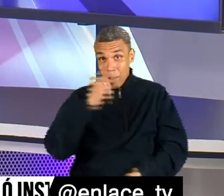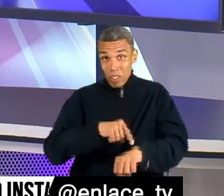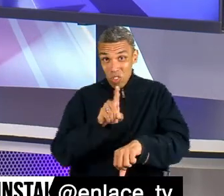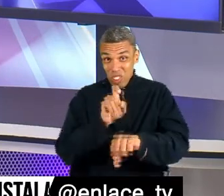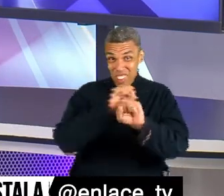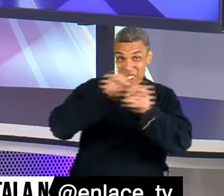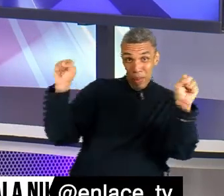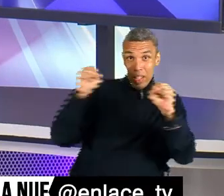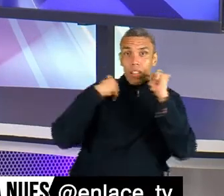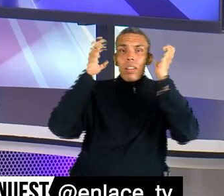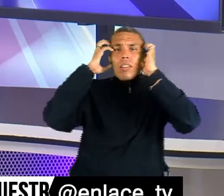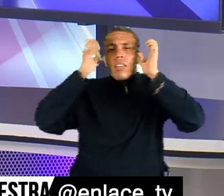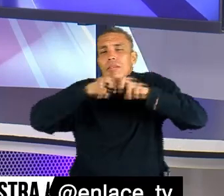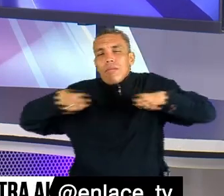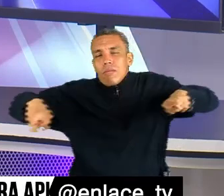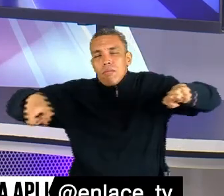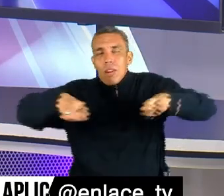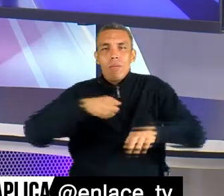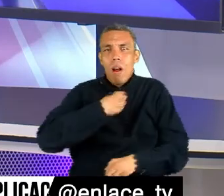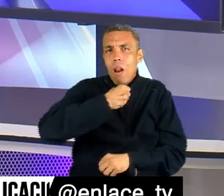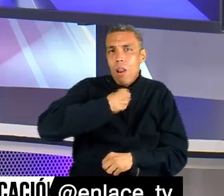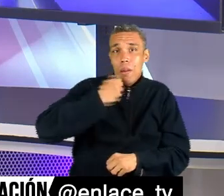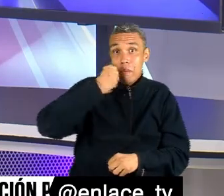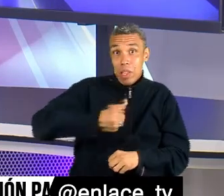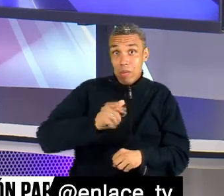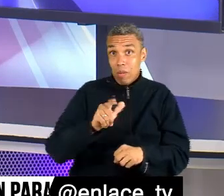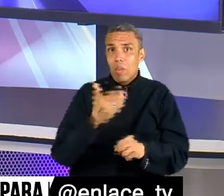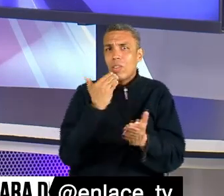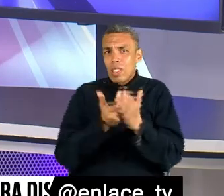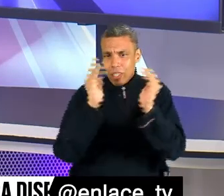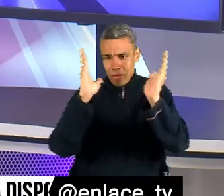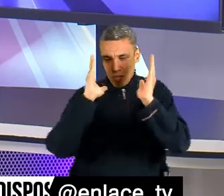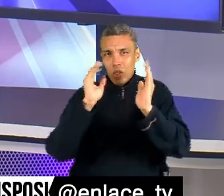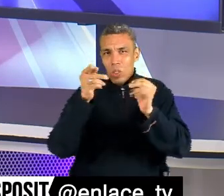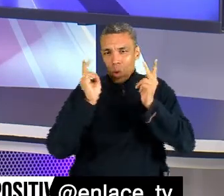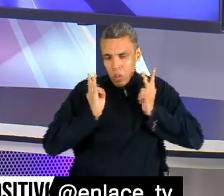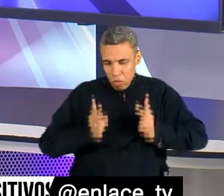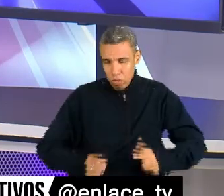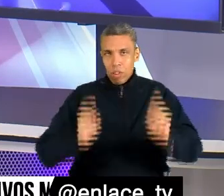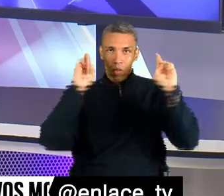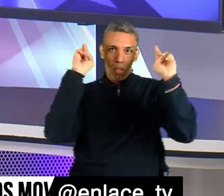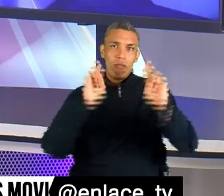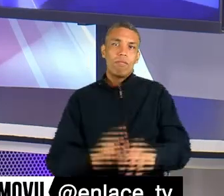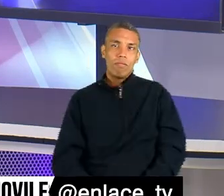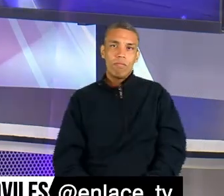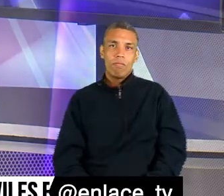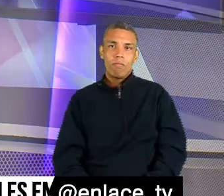Radio 6 AM nos espera. Gracias por su compañía y que tengan una excelente noche.